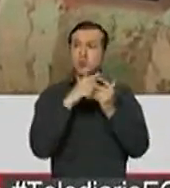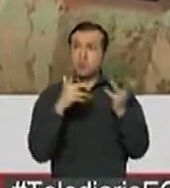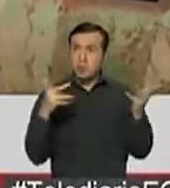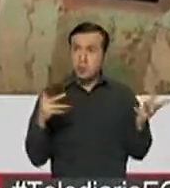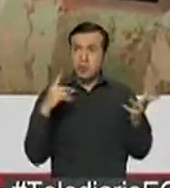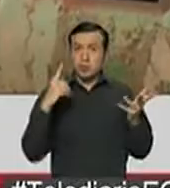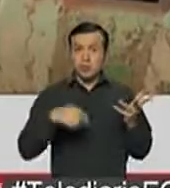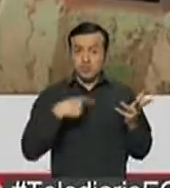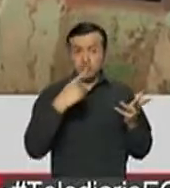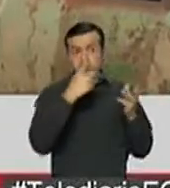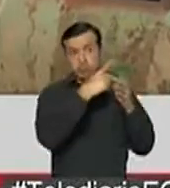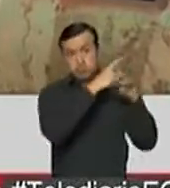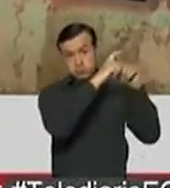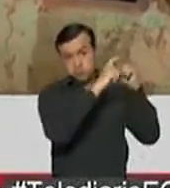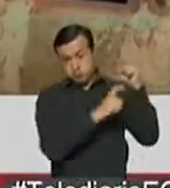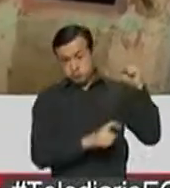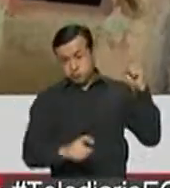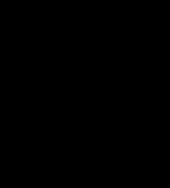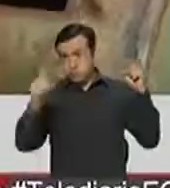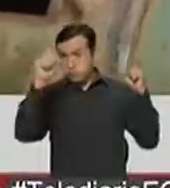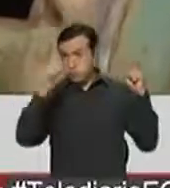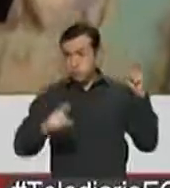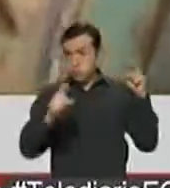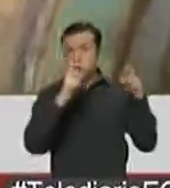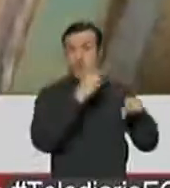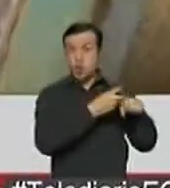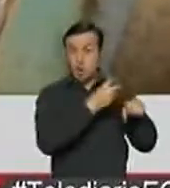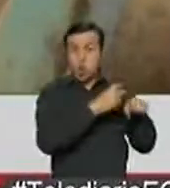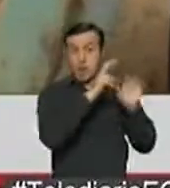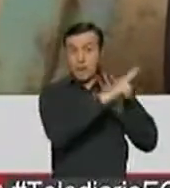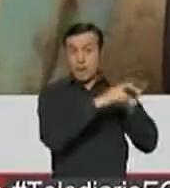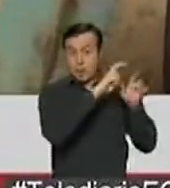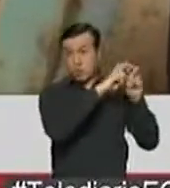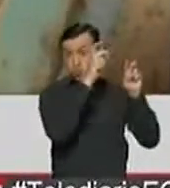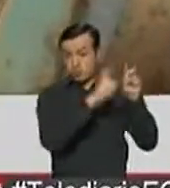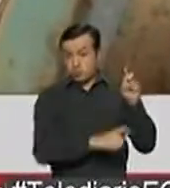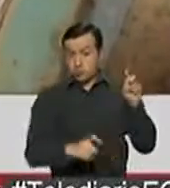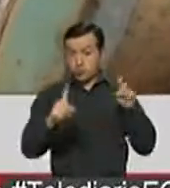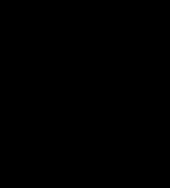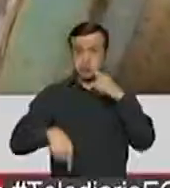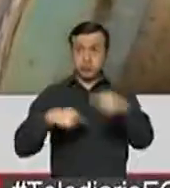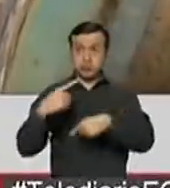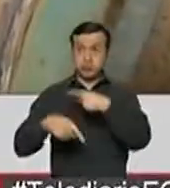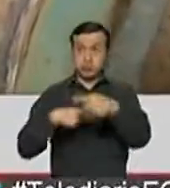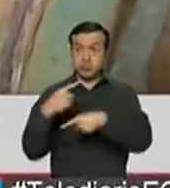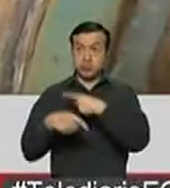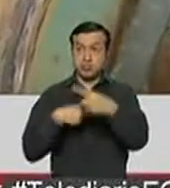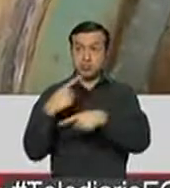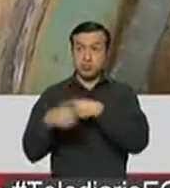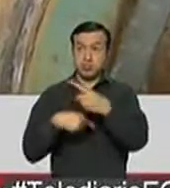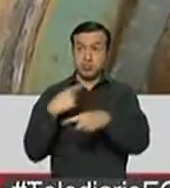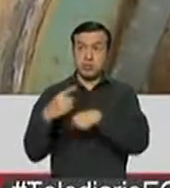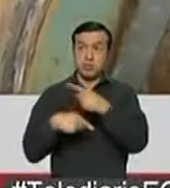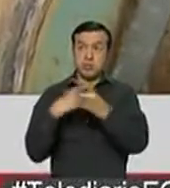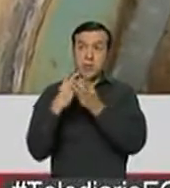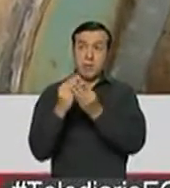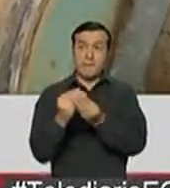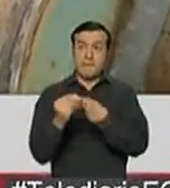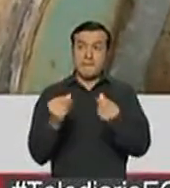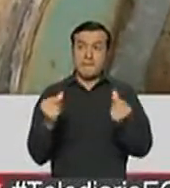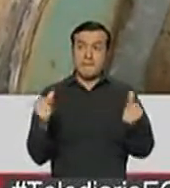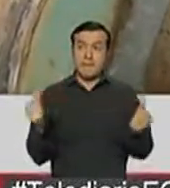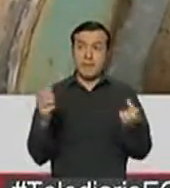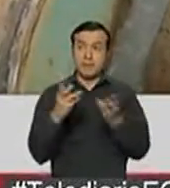través de las poleas ingresaba aquí a los tambores y mediante rulimanes de acero el material era triturado.